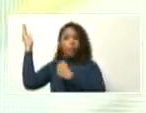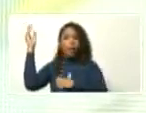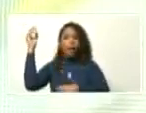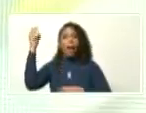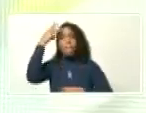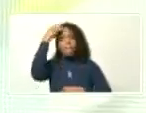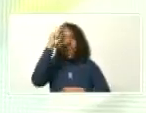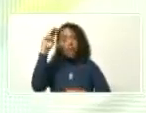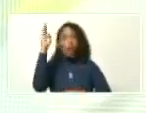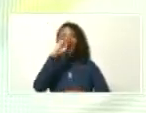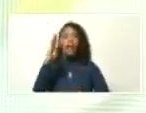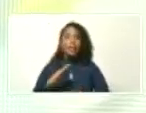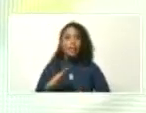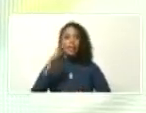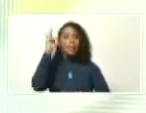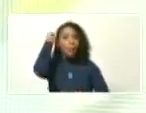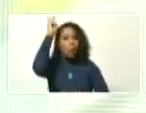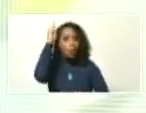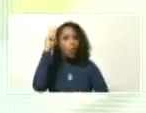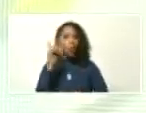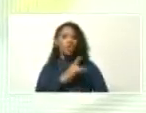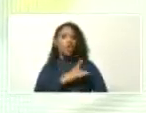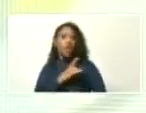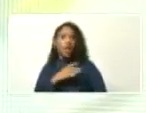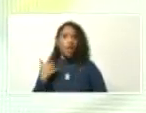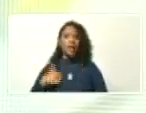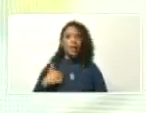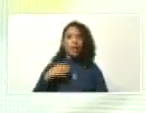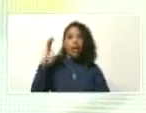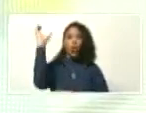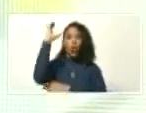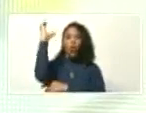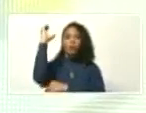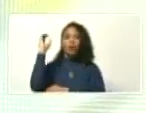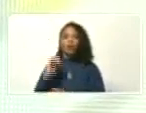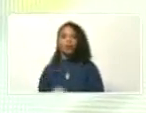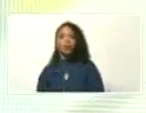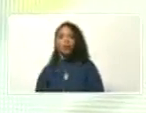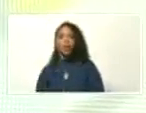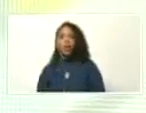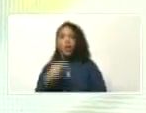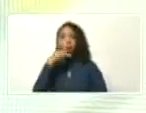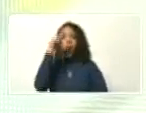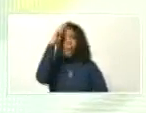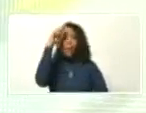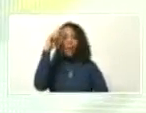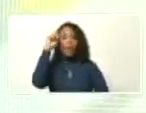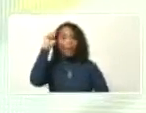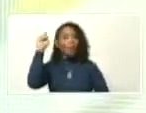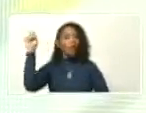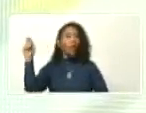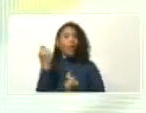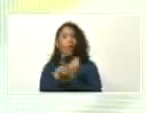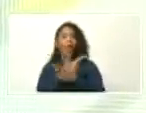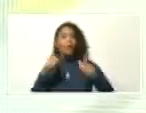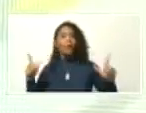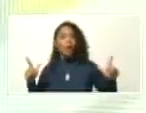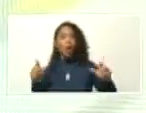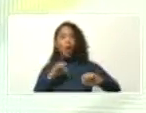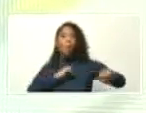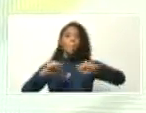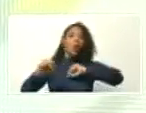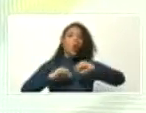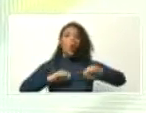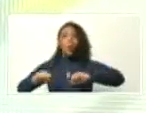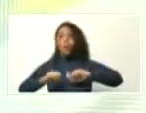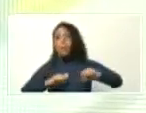Perú, en Chile, en Argentina, en Colombia. Los padres de la teología de la liberación, los